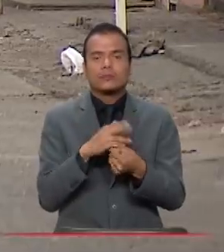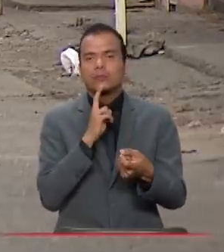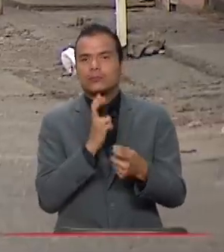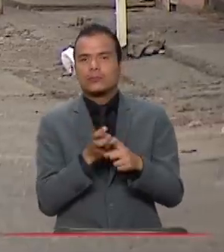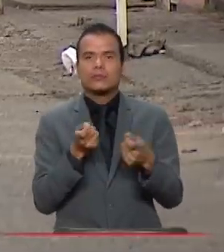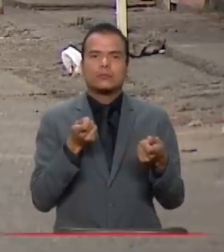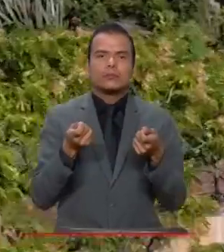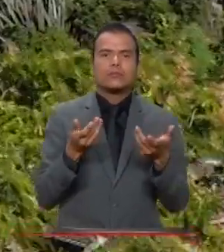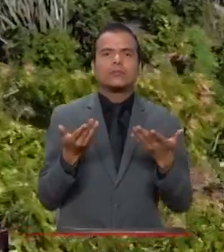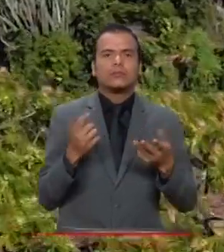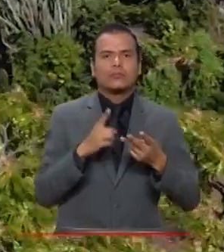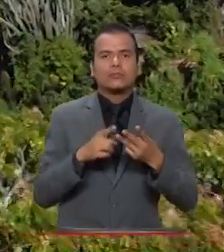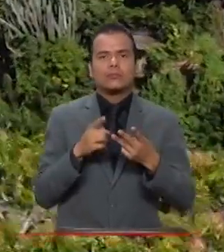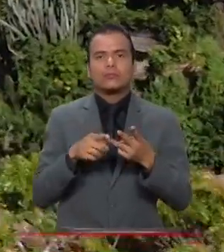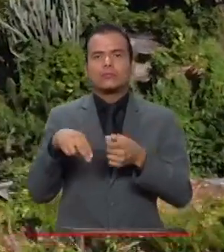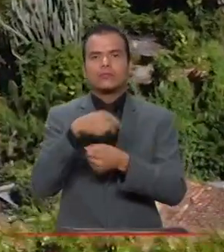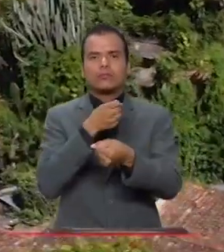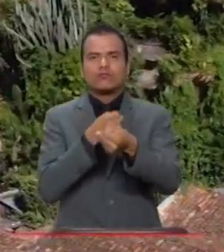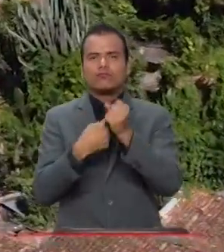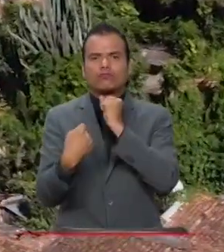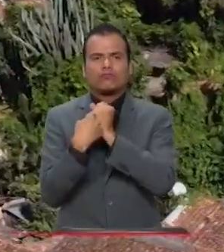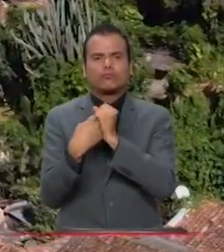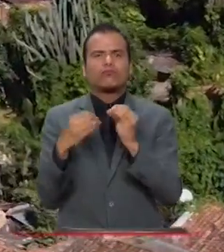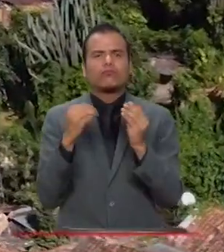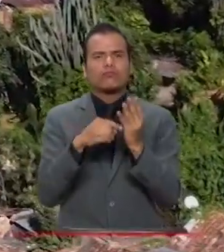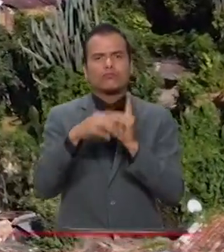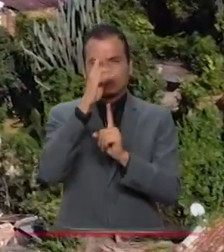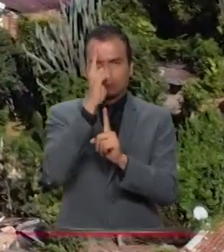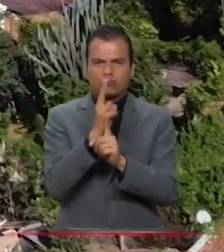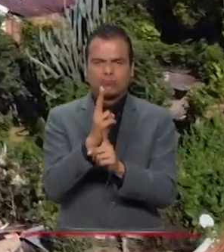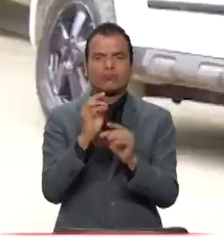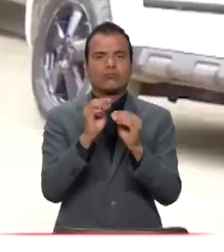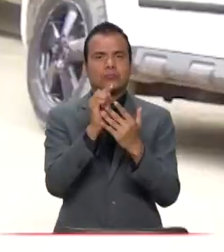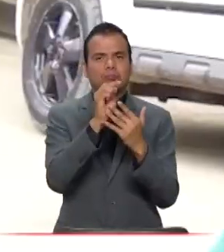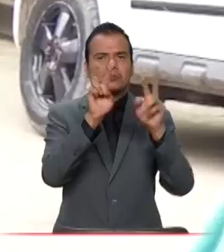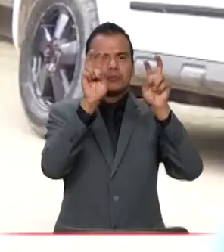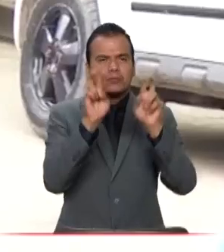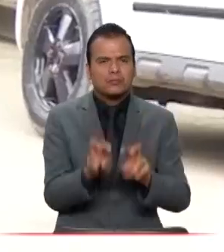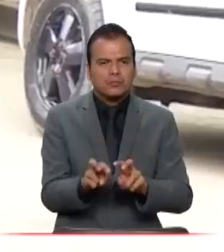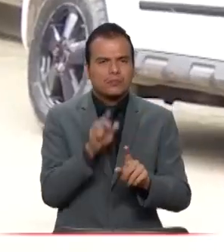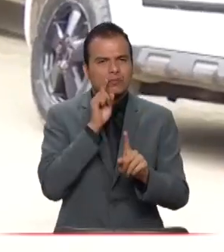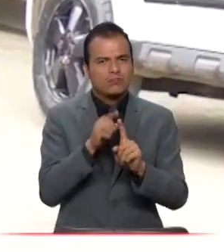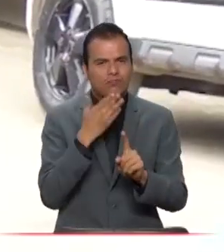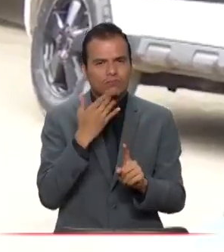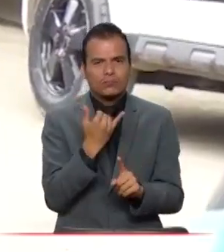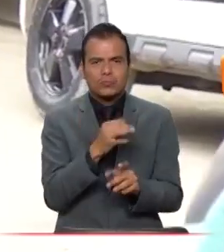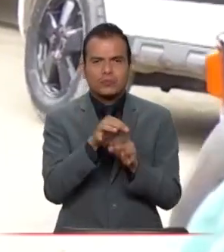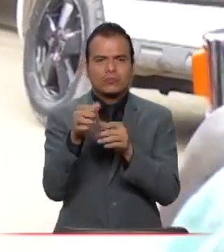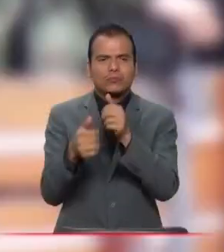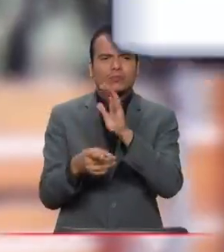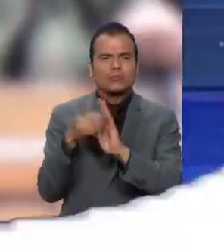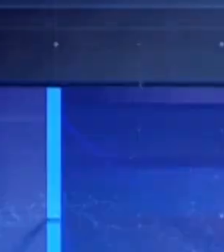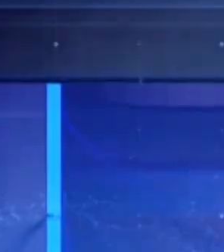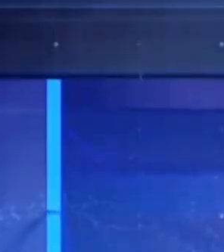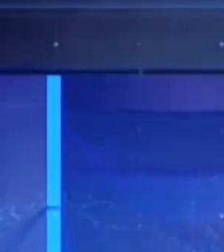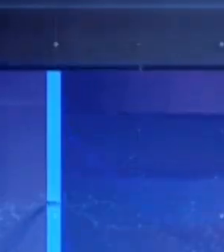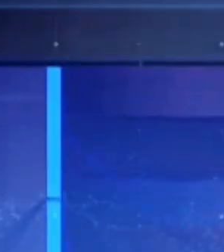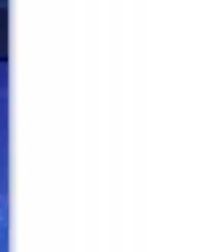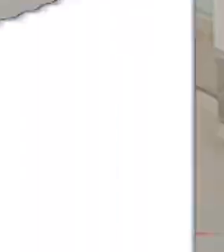colaboración regional, sostenibilidad, entre otros aspectos clave para el desarrollo local.